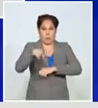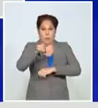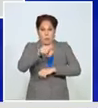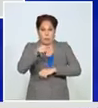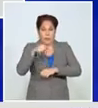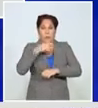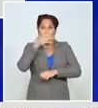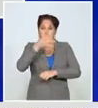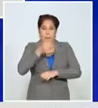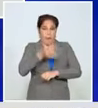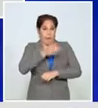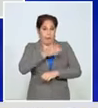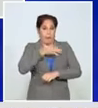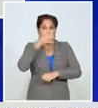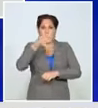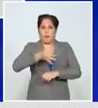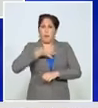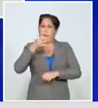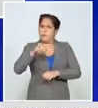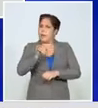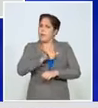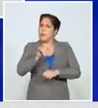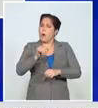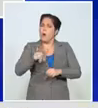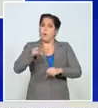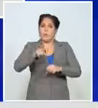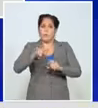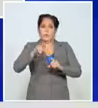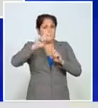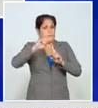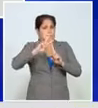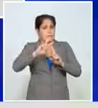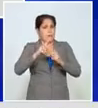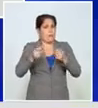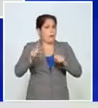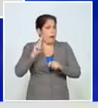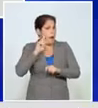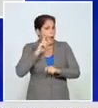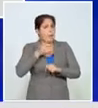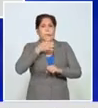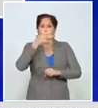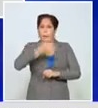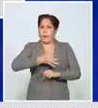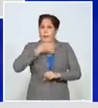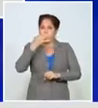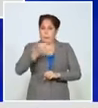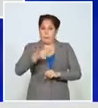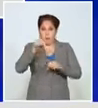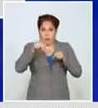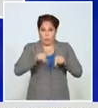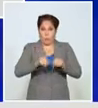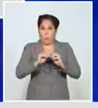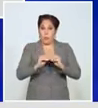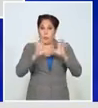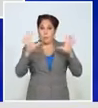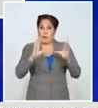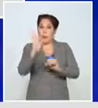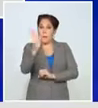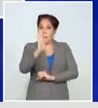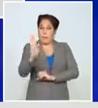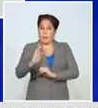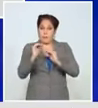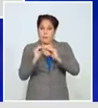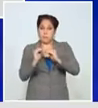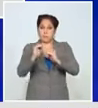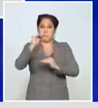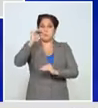comenté, y además lo han estado transmitiendo las televisoras desde temprano, Brasil supera